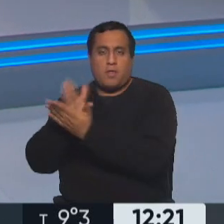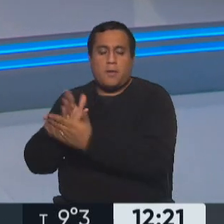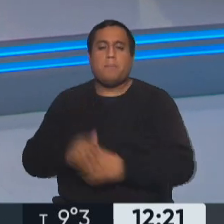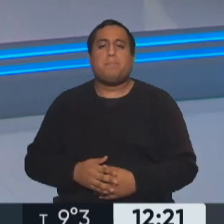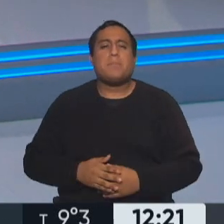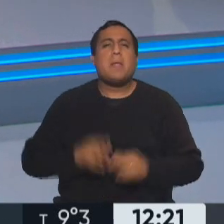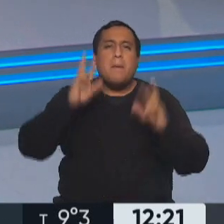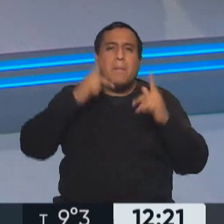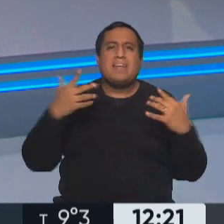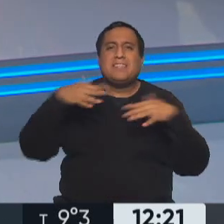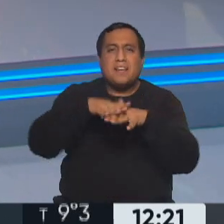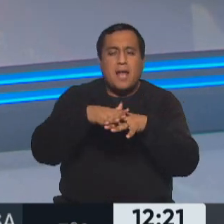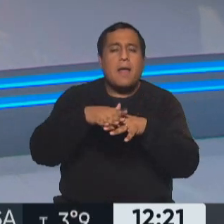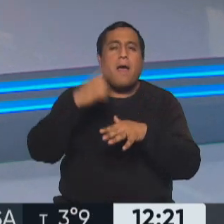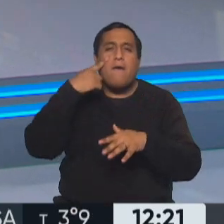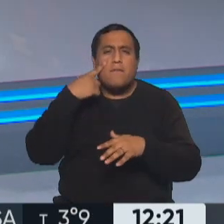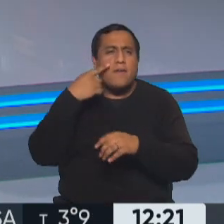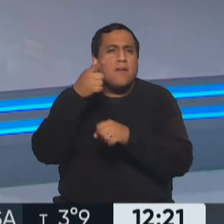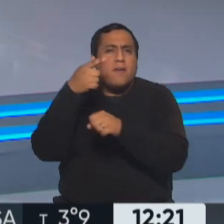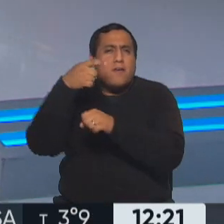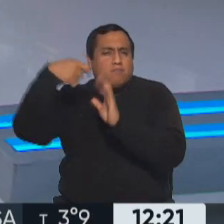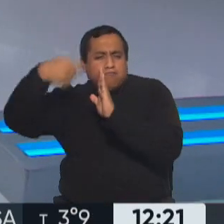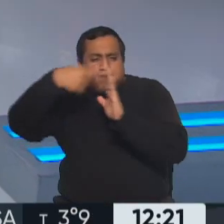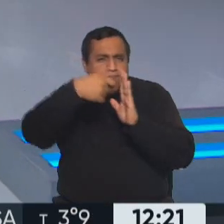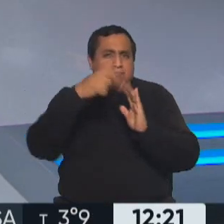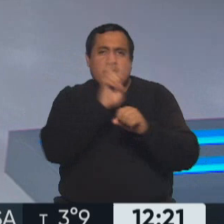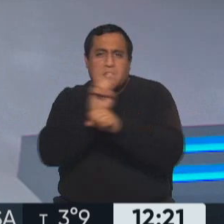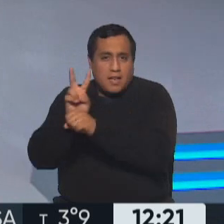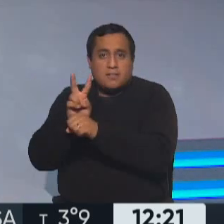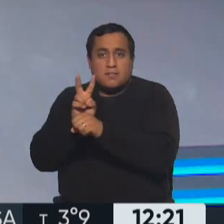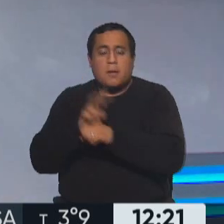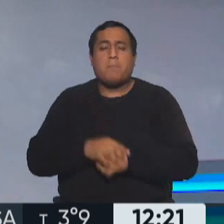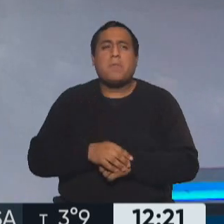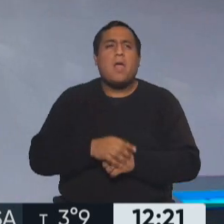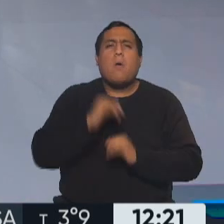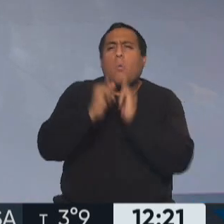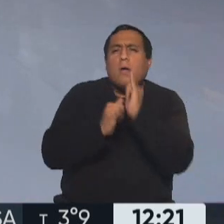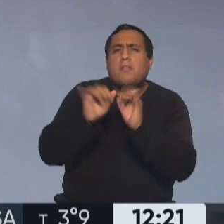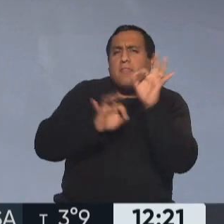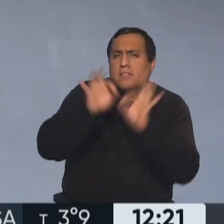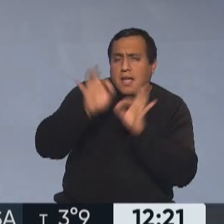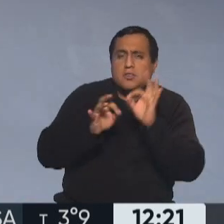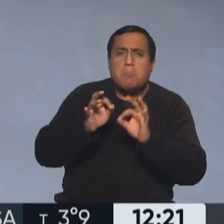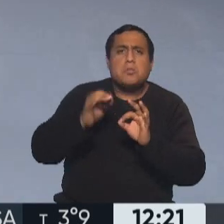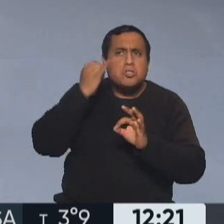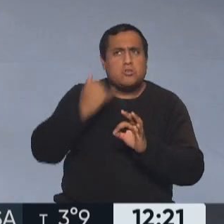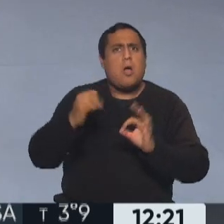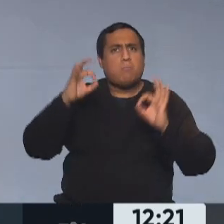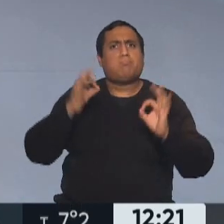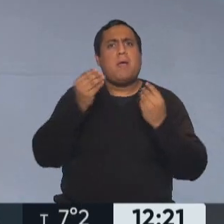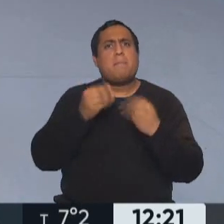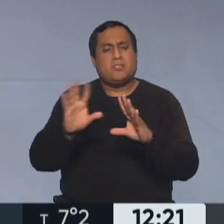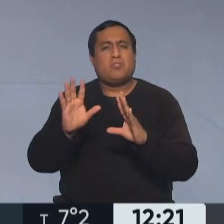Plan Integral de Videovigilancia. Autoridades del gobierno de la ciudad brindaron detalles sobre este plan que ya se está implementando en gran parte